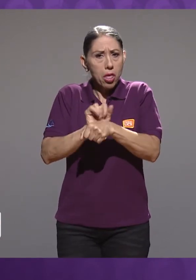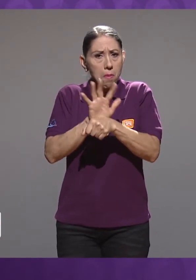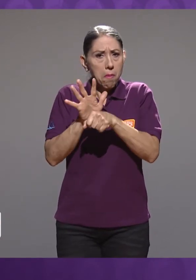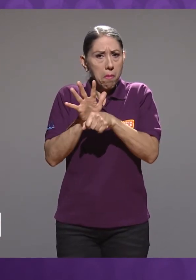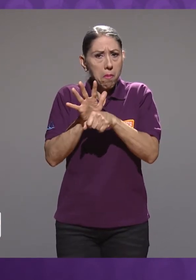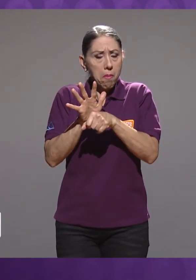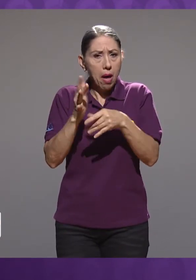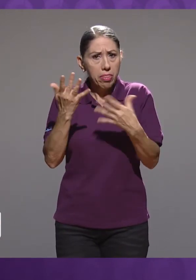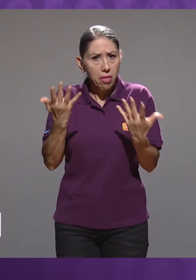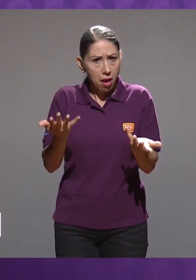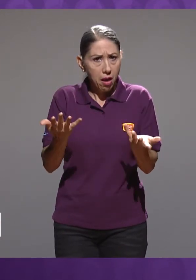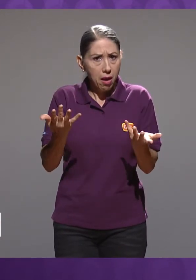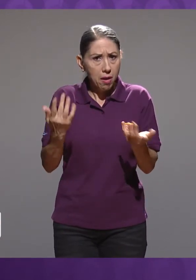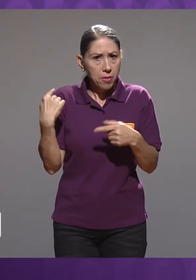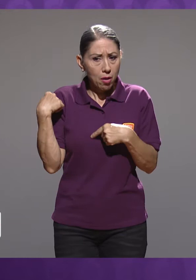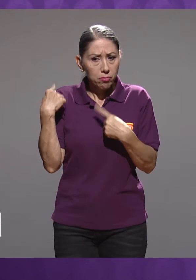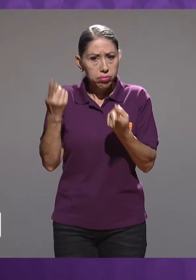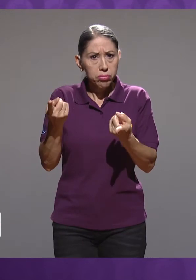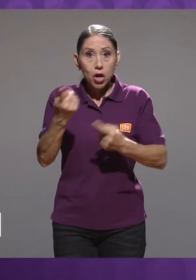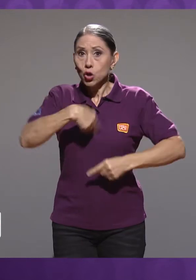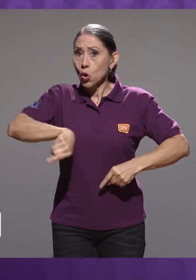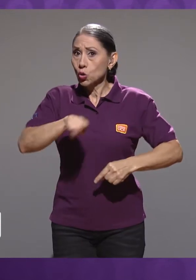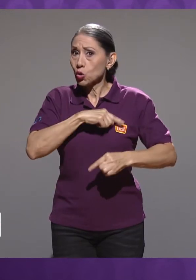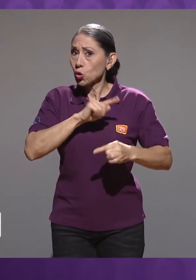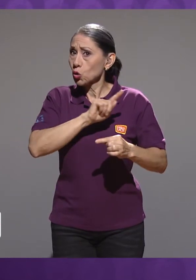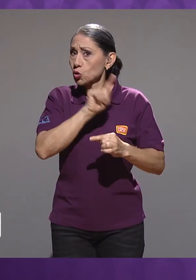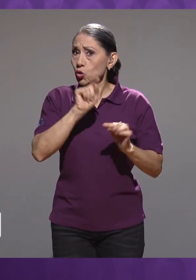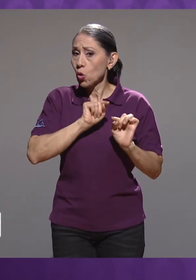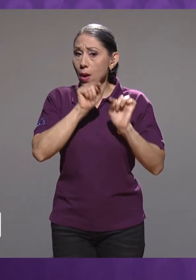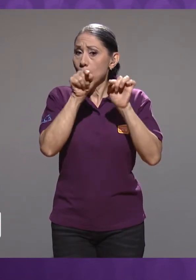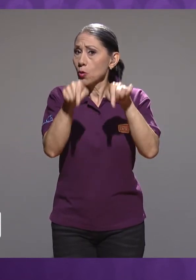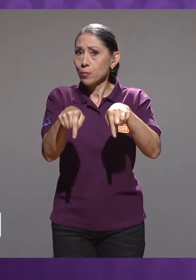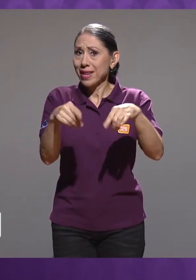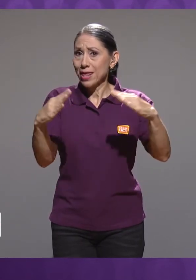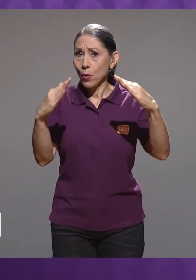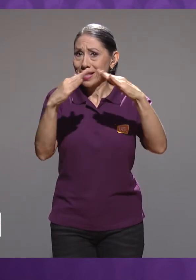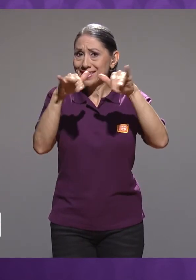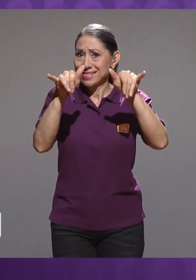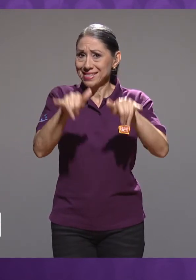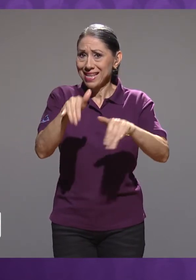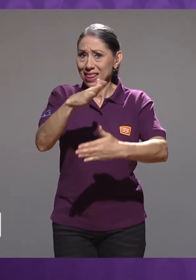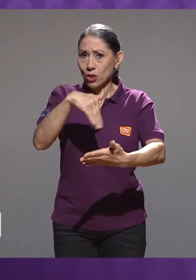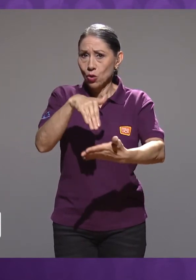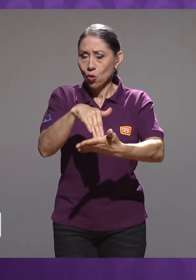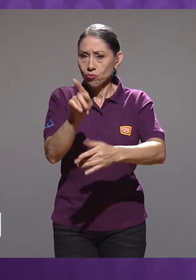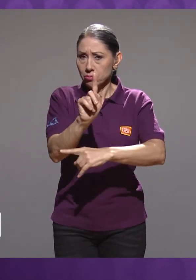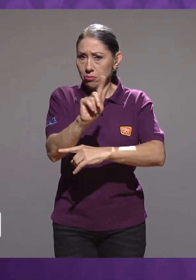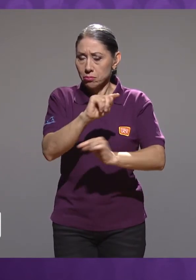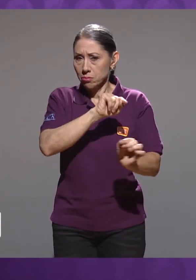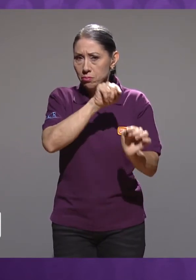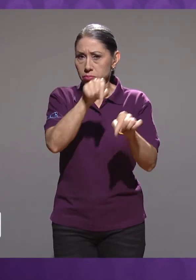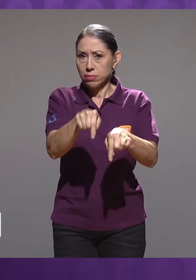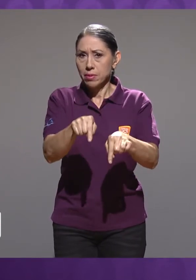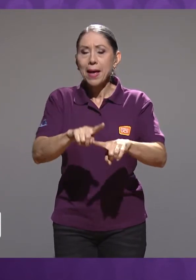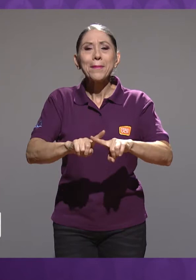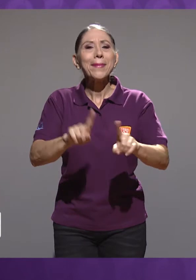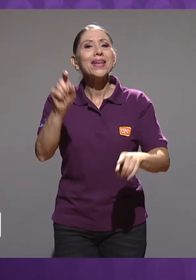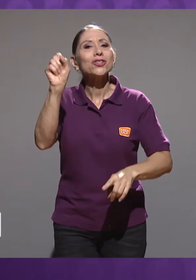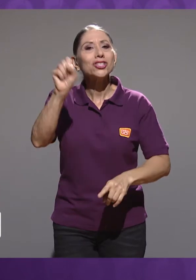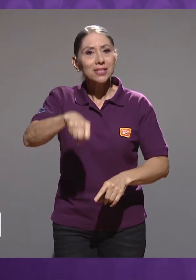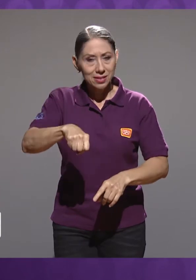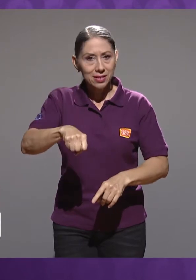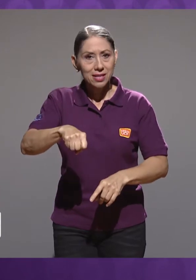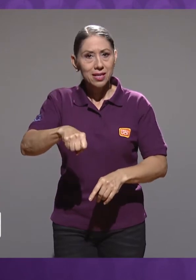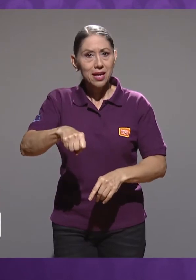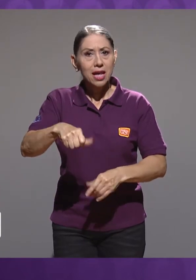pandemia, porque no hemos venido al centro, está bien, pero sí hemos